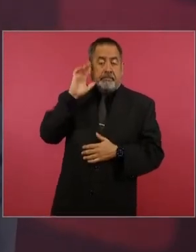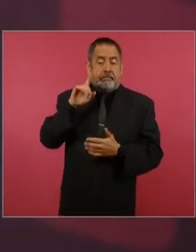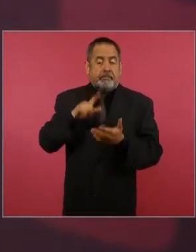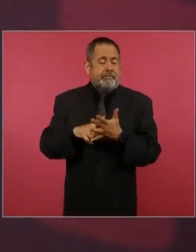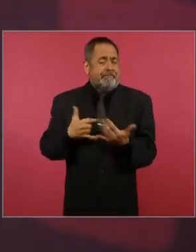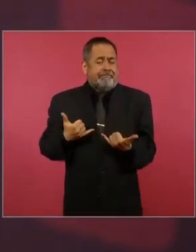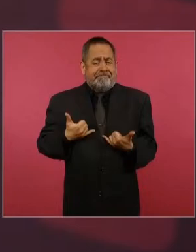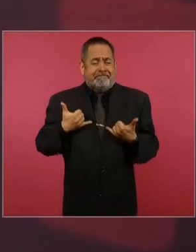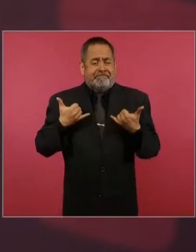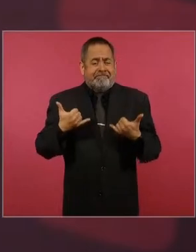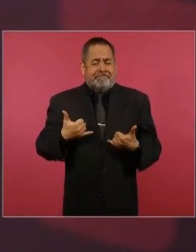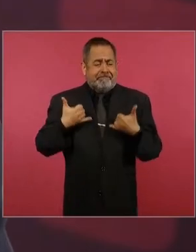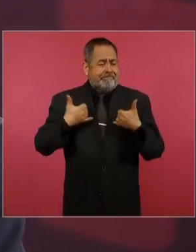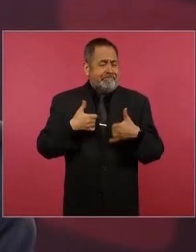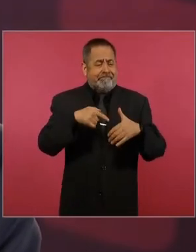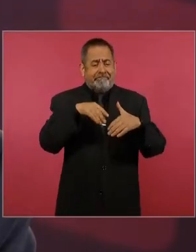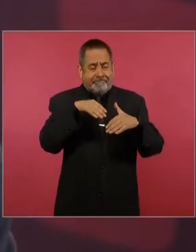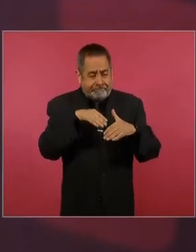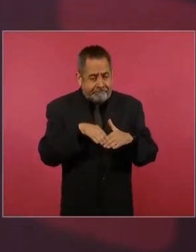jovencito,